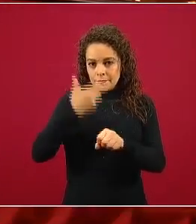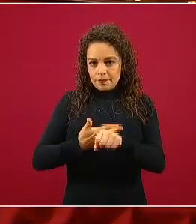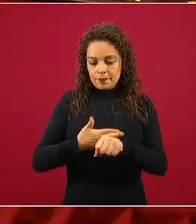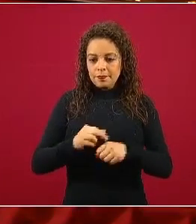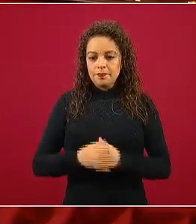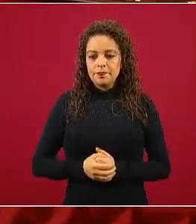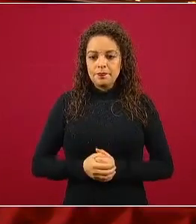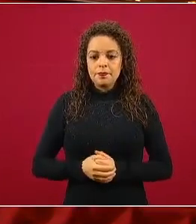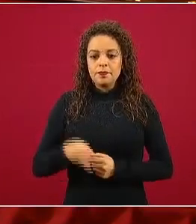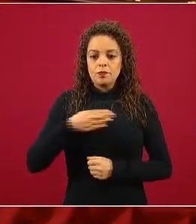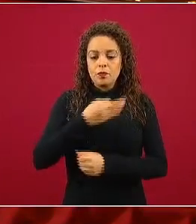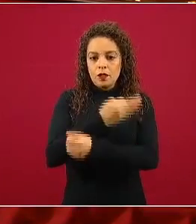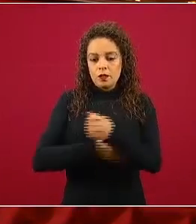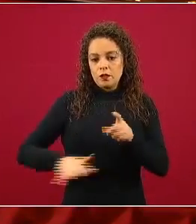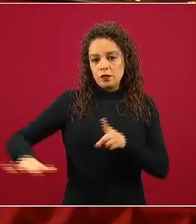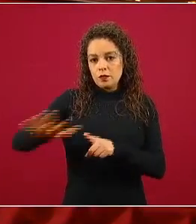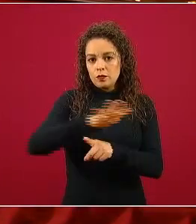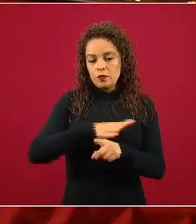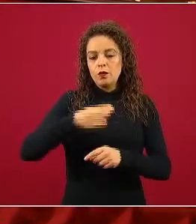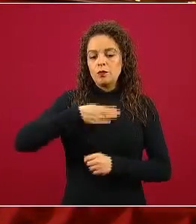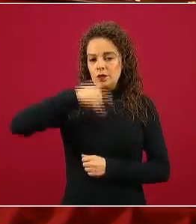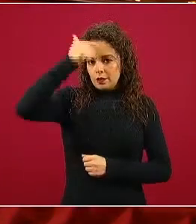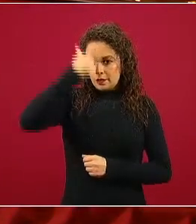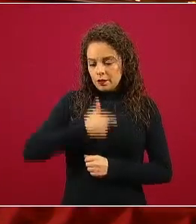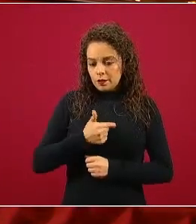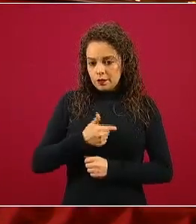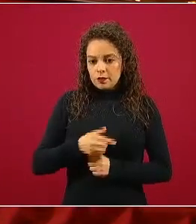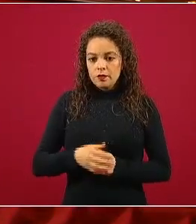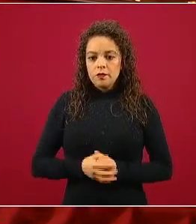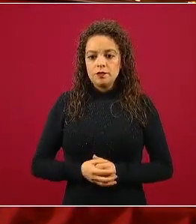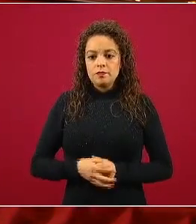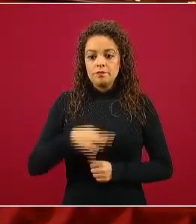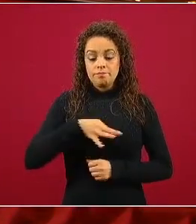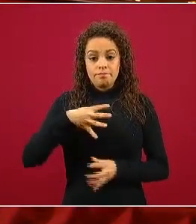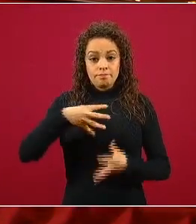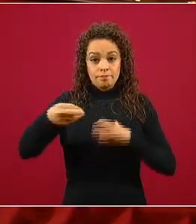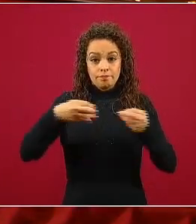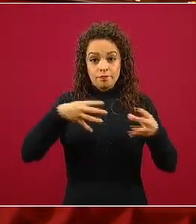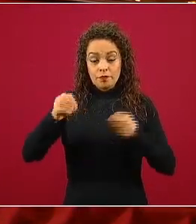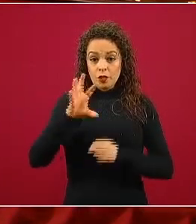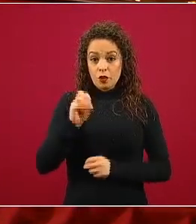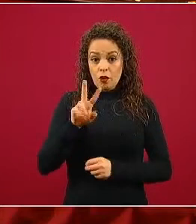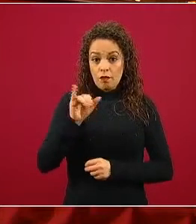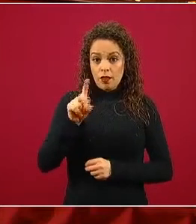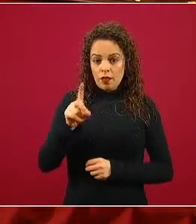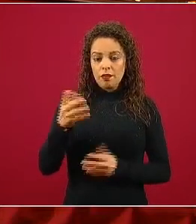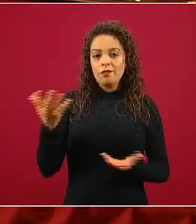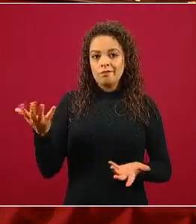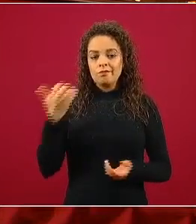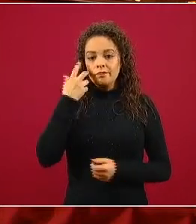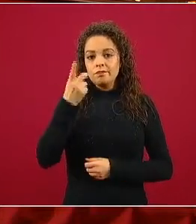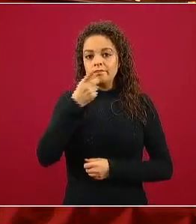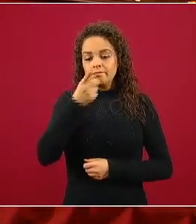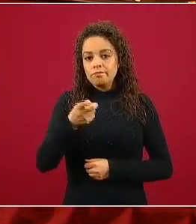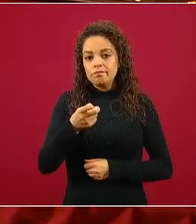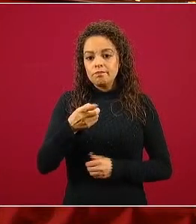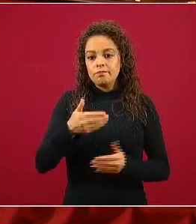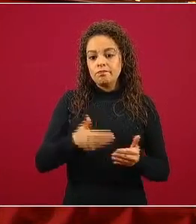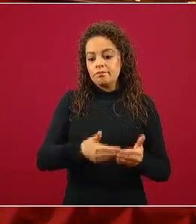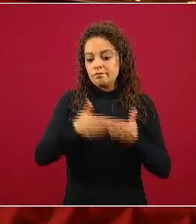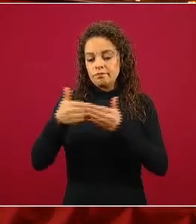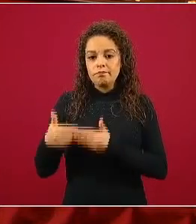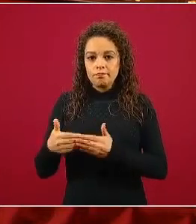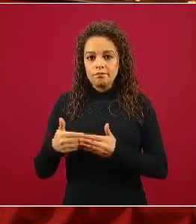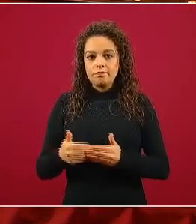Buenas tardes a todos, buenas noches. La pandemia por COVID genera que estemos aislados, lo que puede desequilibrar